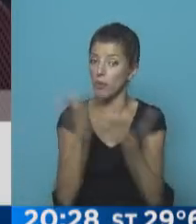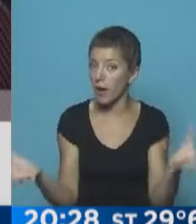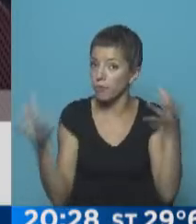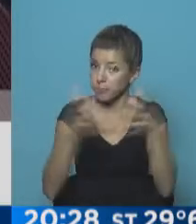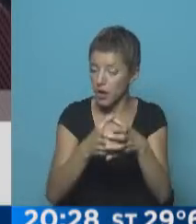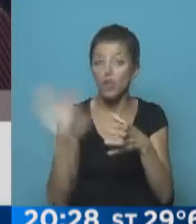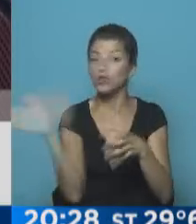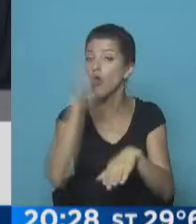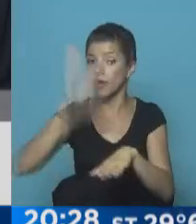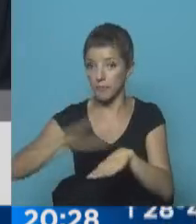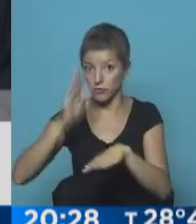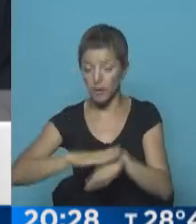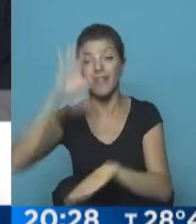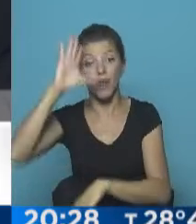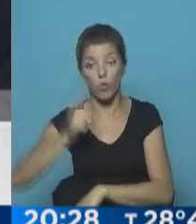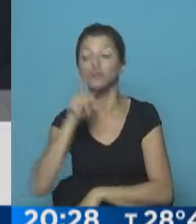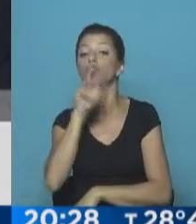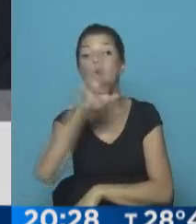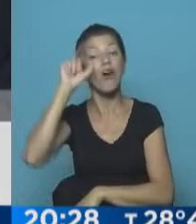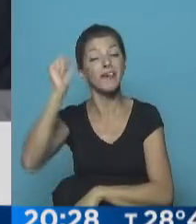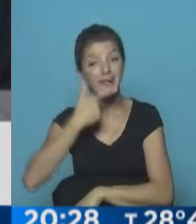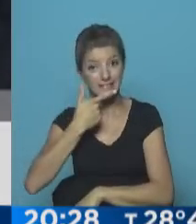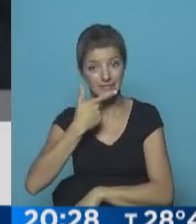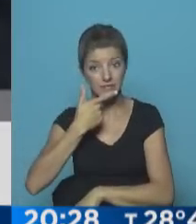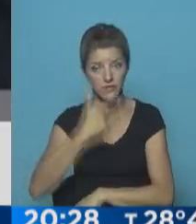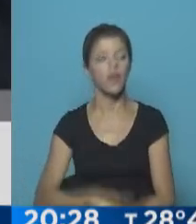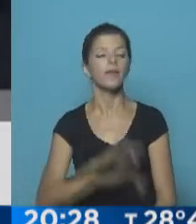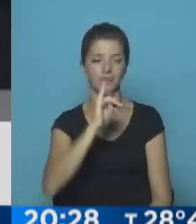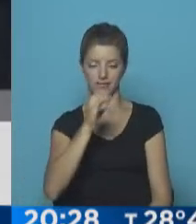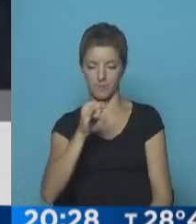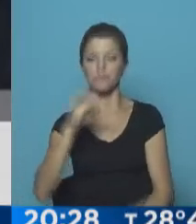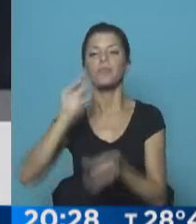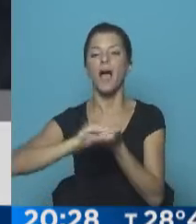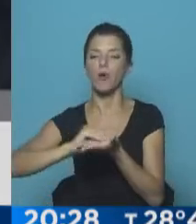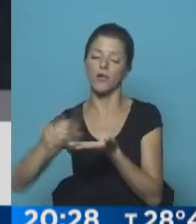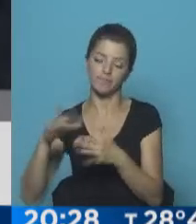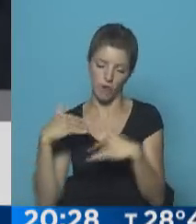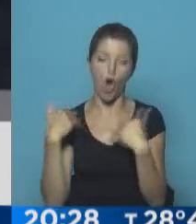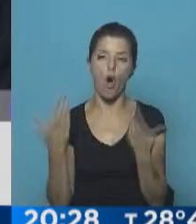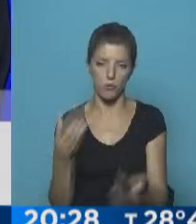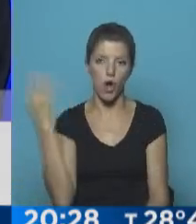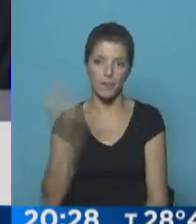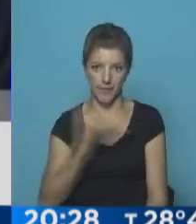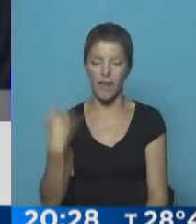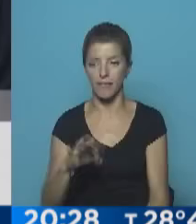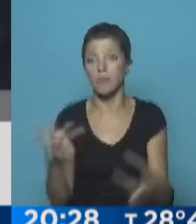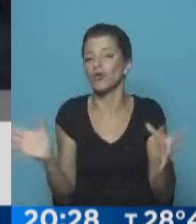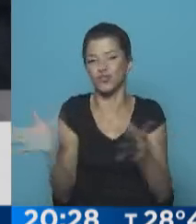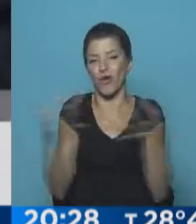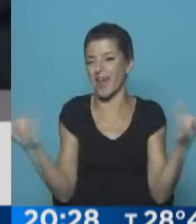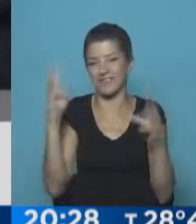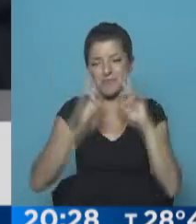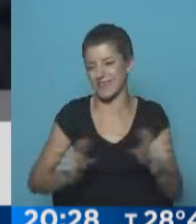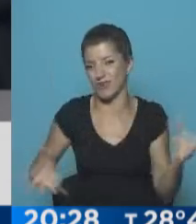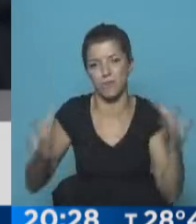cargo del juez Cotorres? Un pedido que viene de la defensa, creo que es algo obvio, acá hay que unificar. El tema es que la defensa quiere que